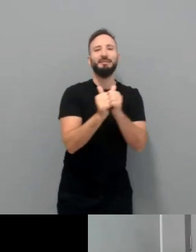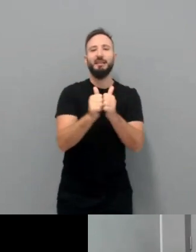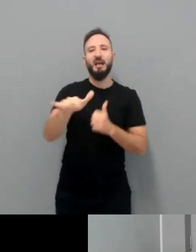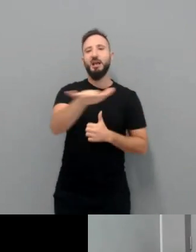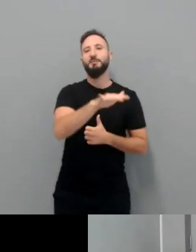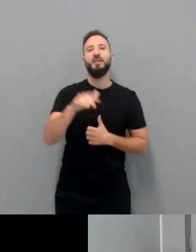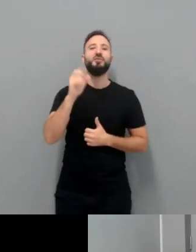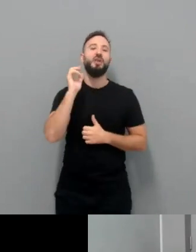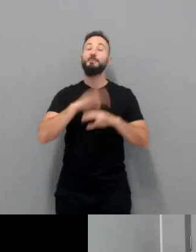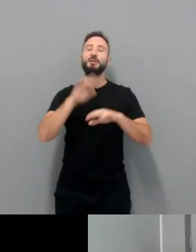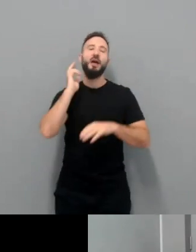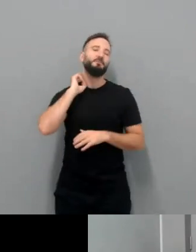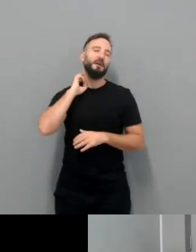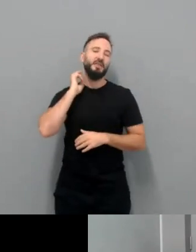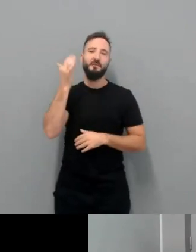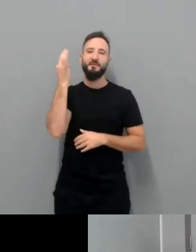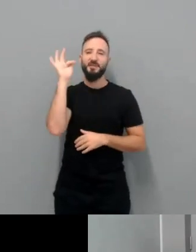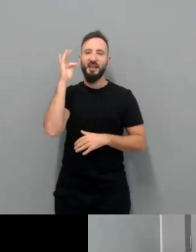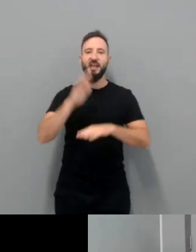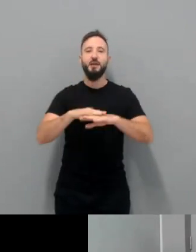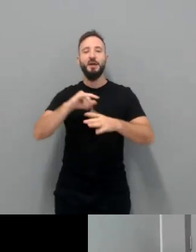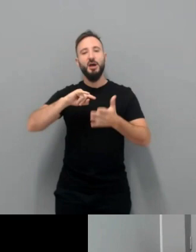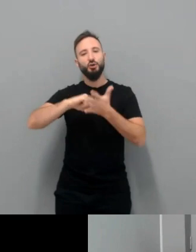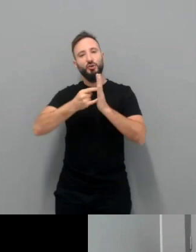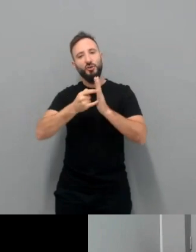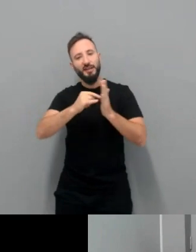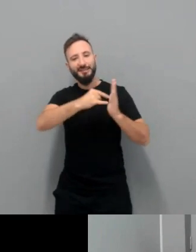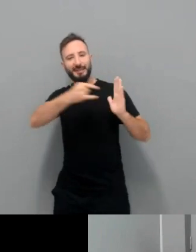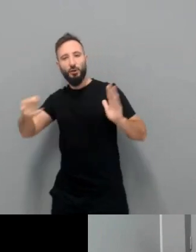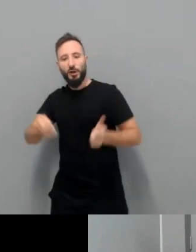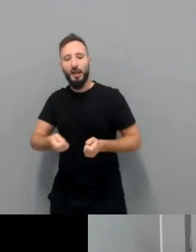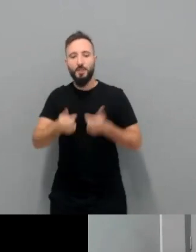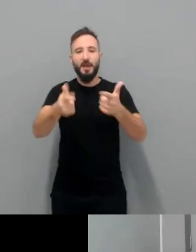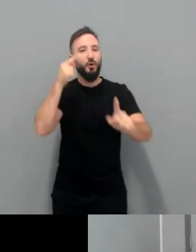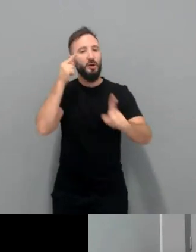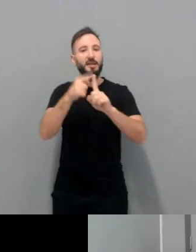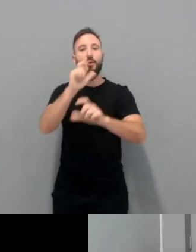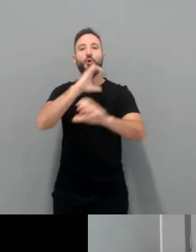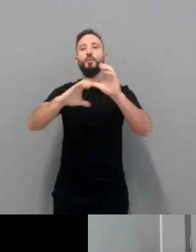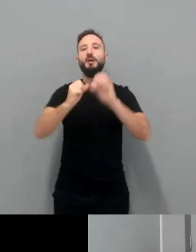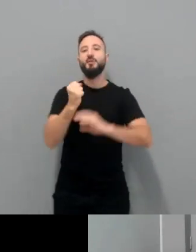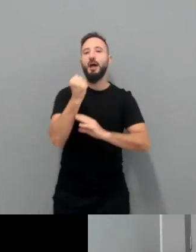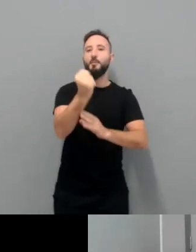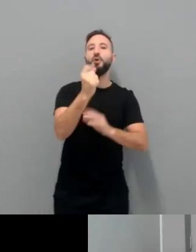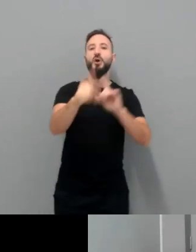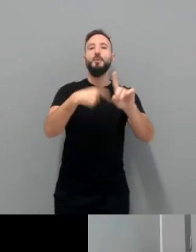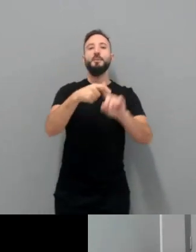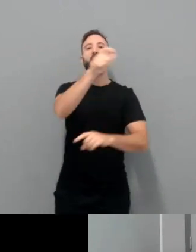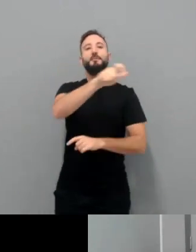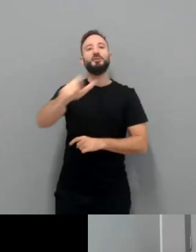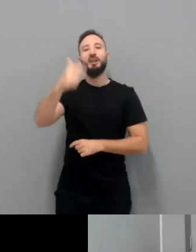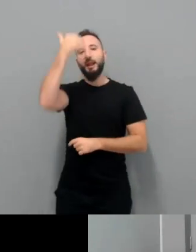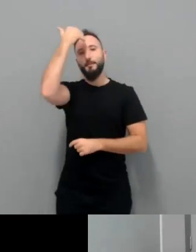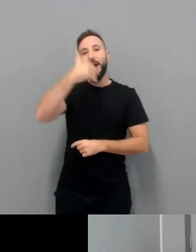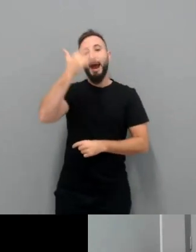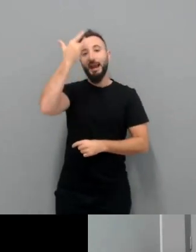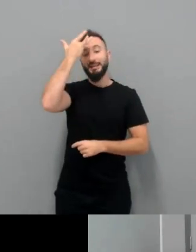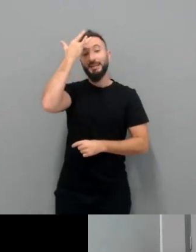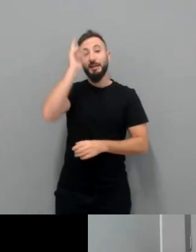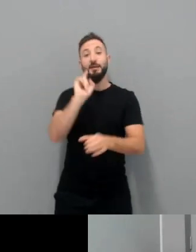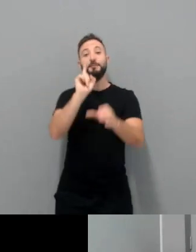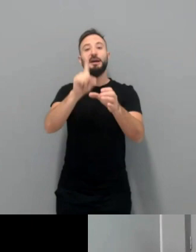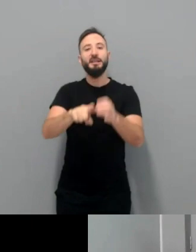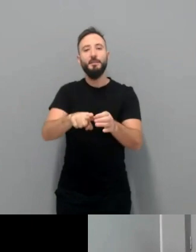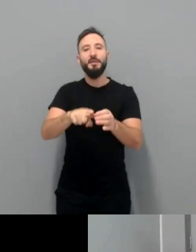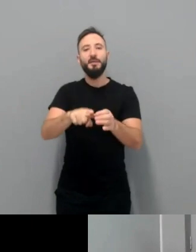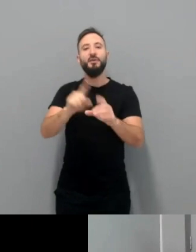para prescribir soluciones tecnológicas de apoyo a la comunicación y la participación de personas con parálisis cerebral y